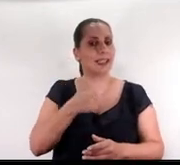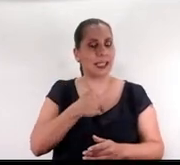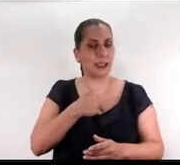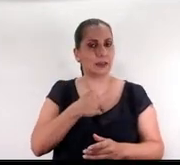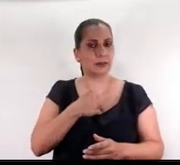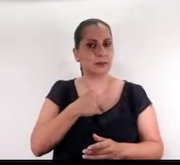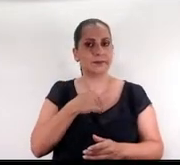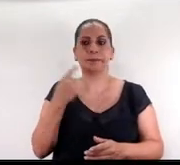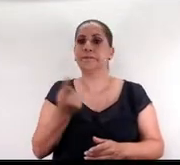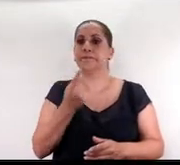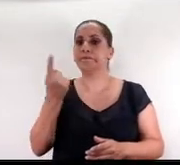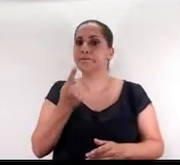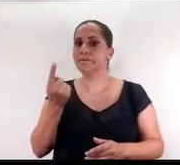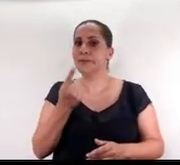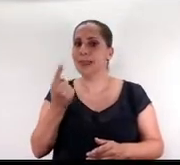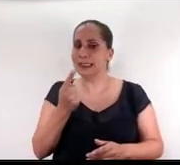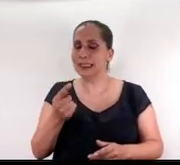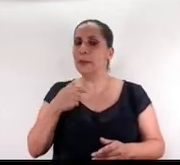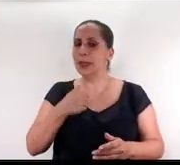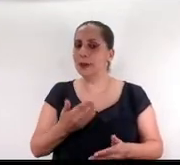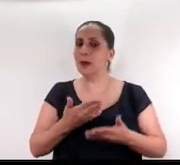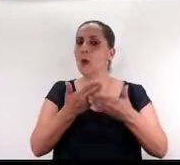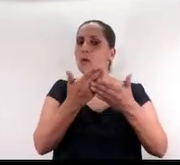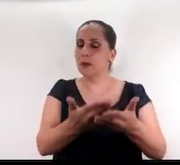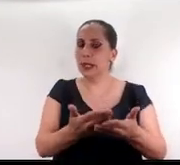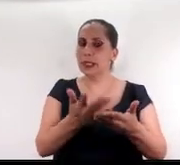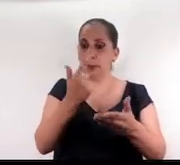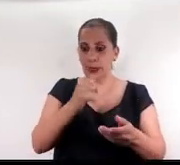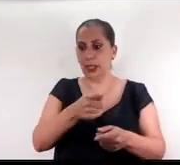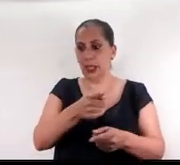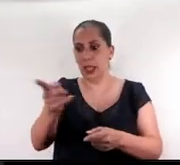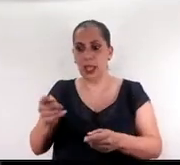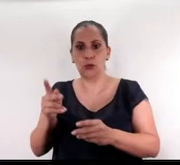revés. La oferta debe seguir a la demanda de los ciudadanos.